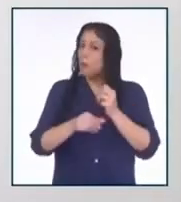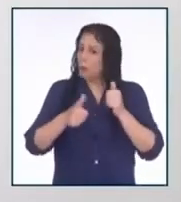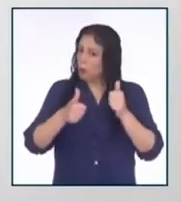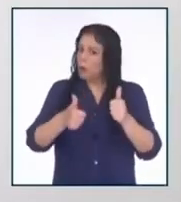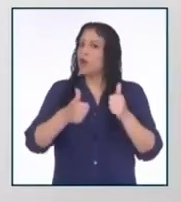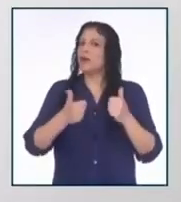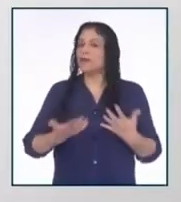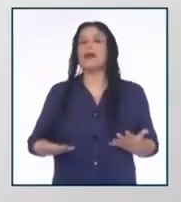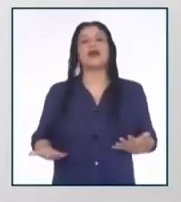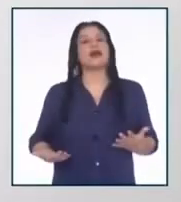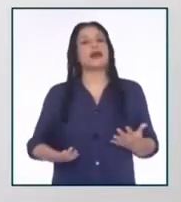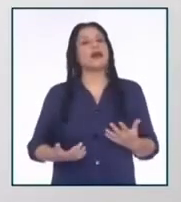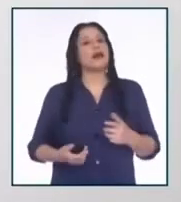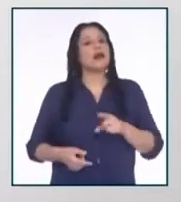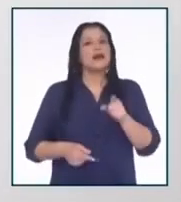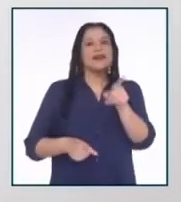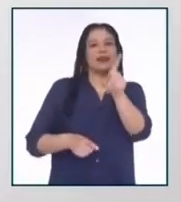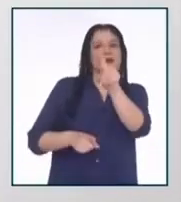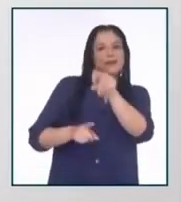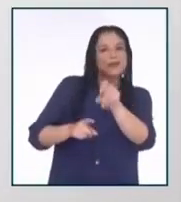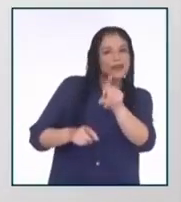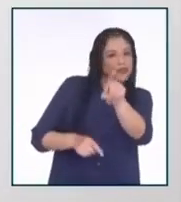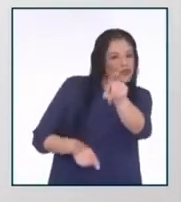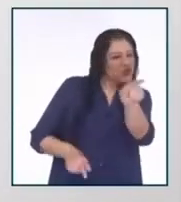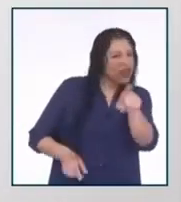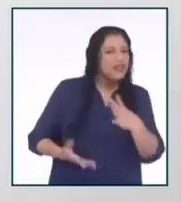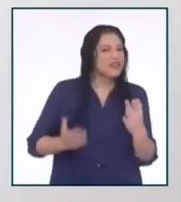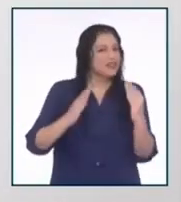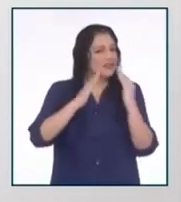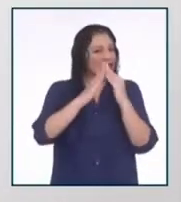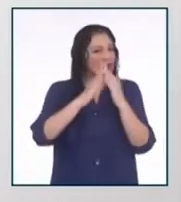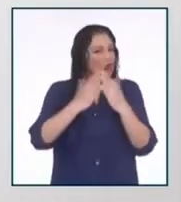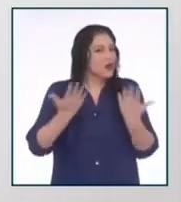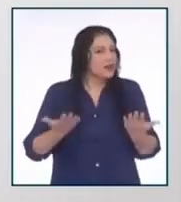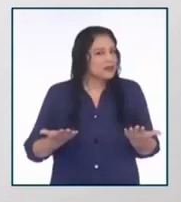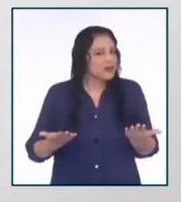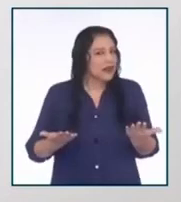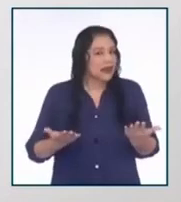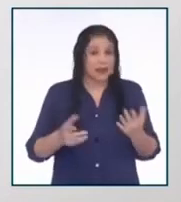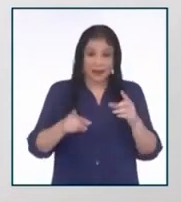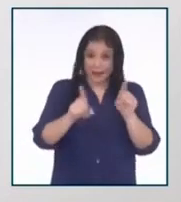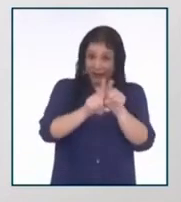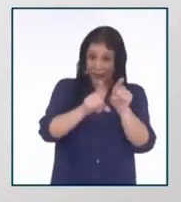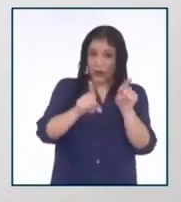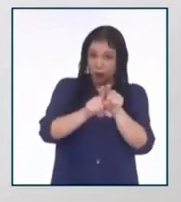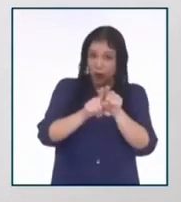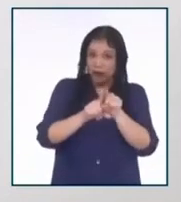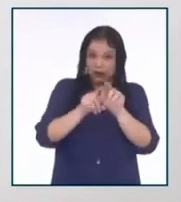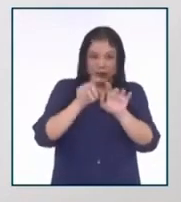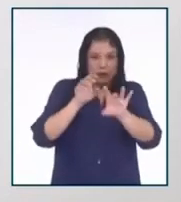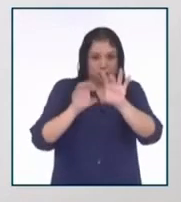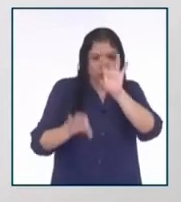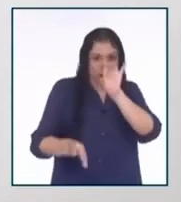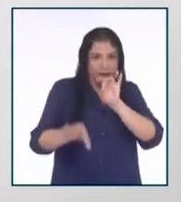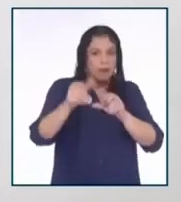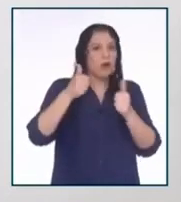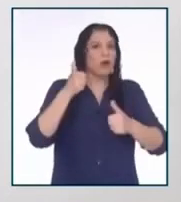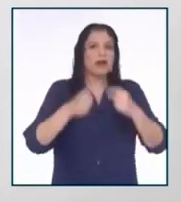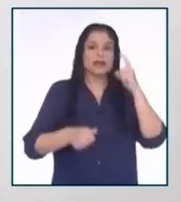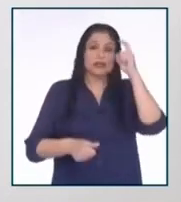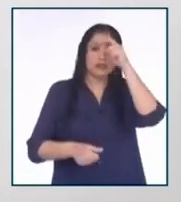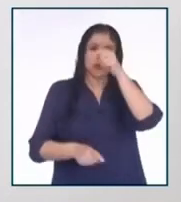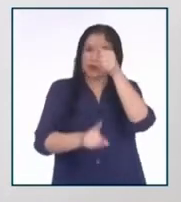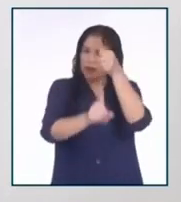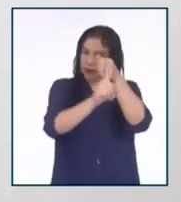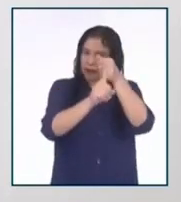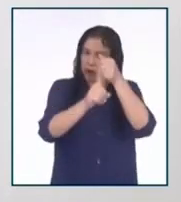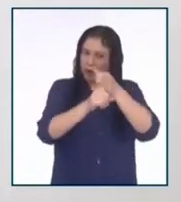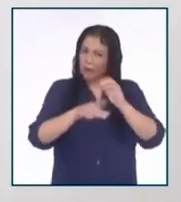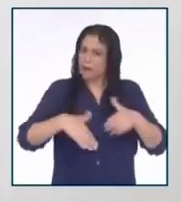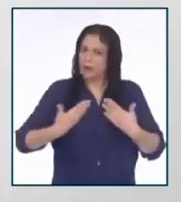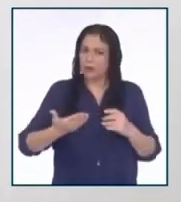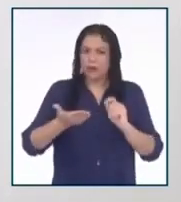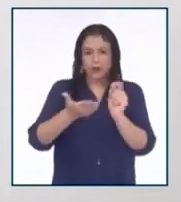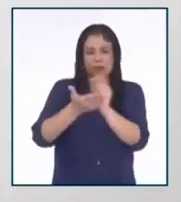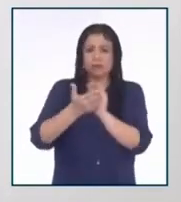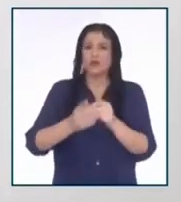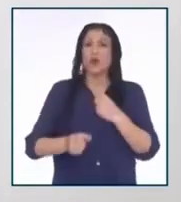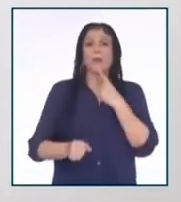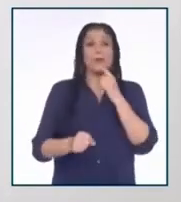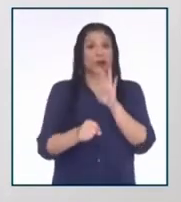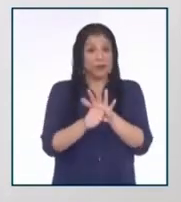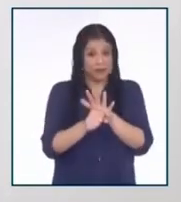Excelente, Junior. ¿Y ustedes, chicas y chicos en sus casas, también están identificando las dificultades para hacer sus